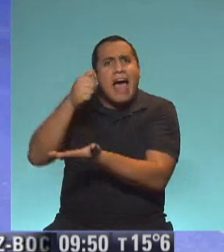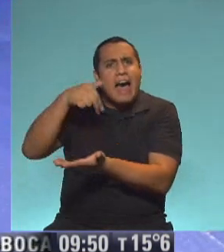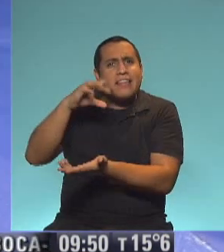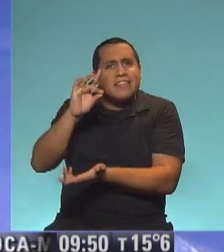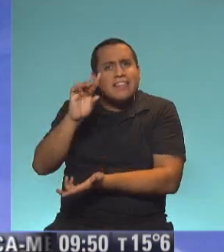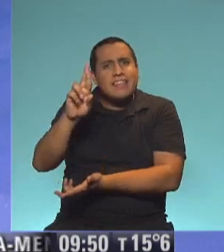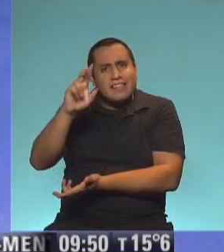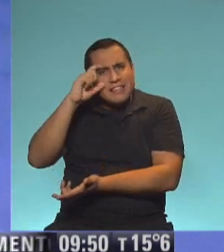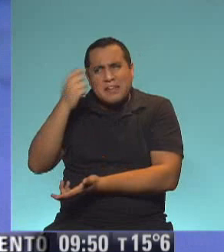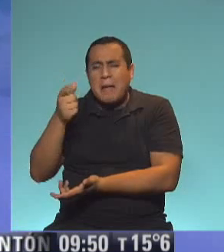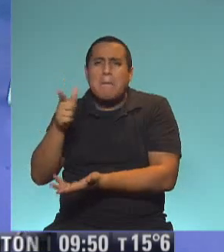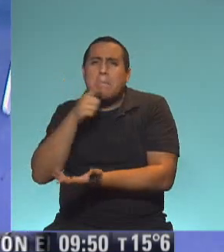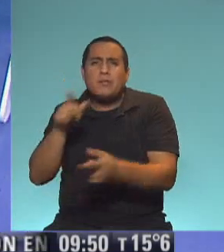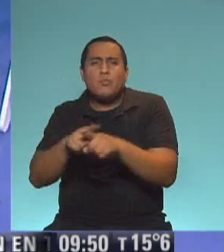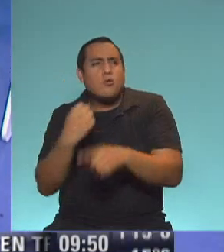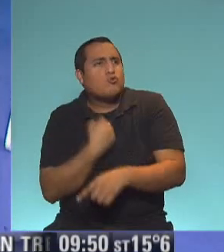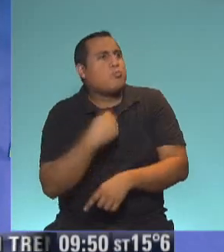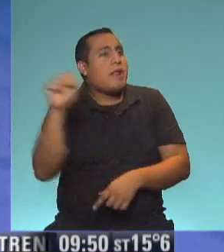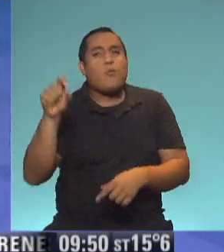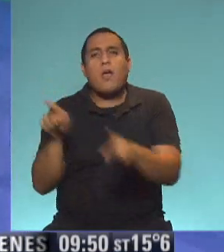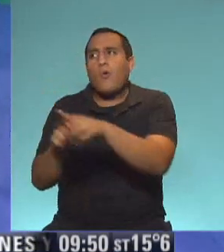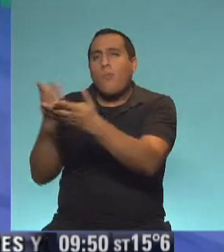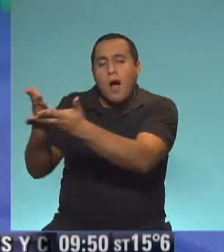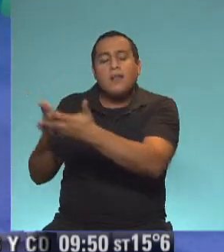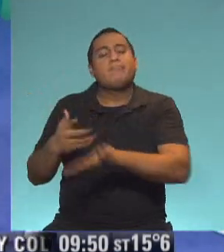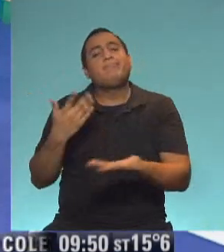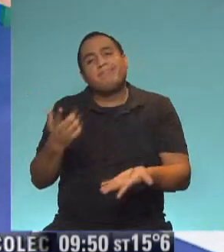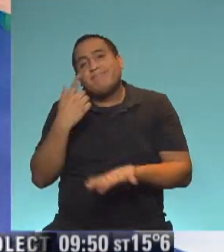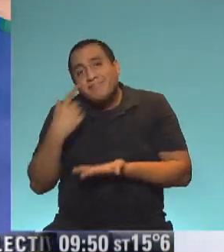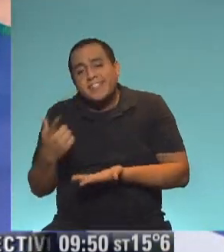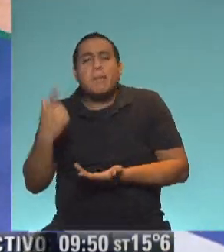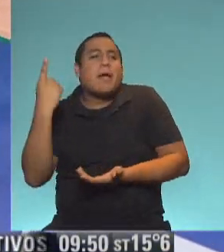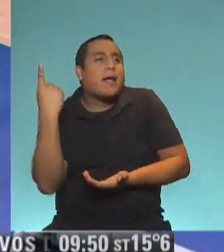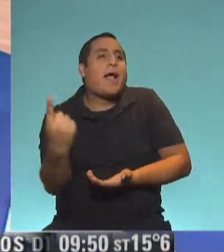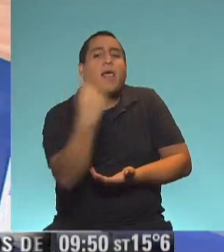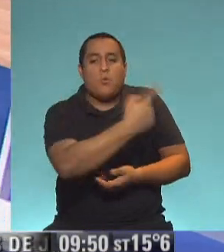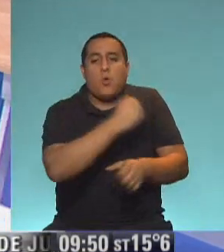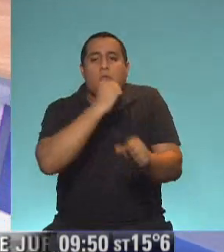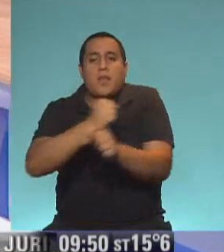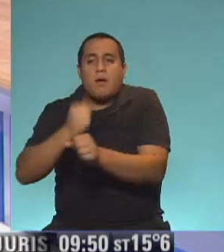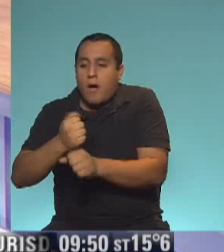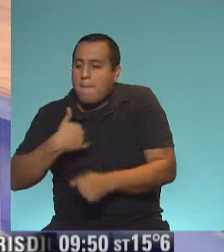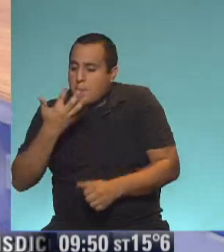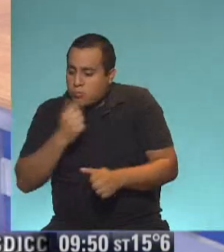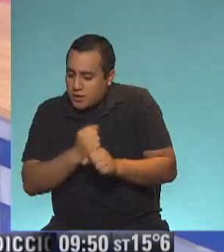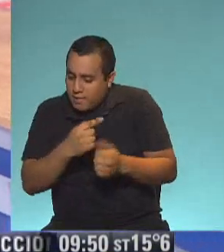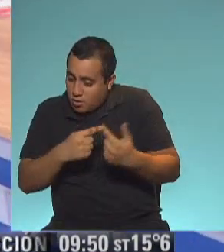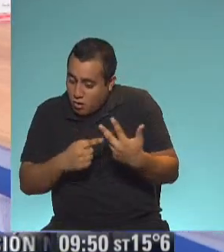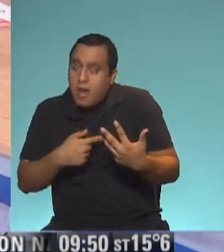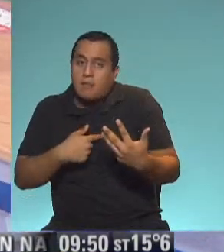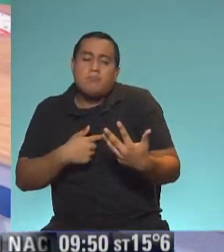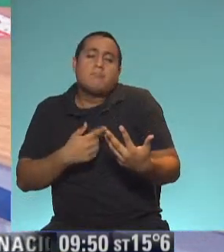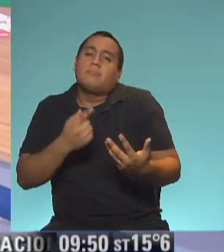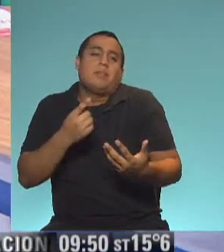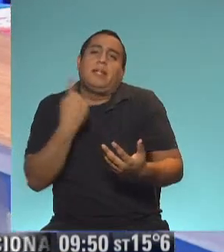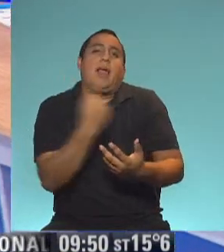encantó. Es como una superheroína, ¿eh? Pero, bueno, ¿vieron que cada uno trabaja de lo que quiere y cada uno juega